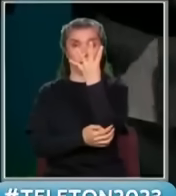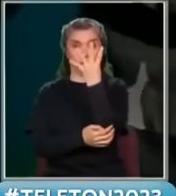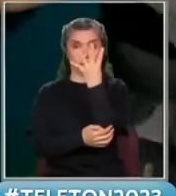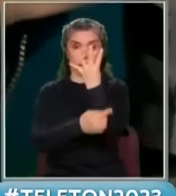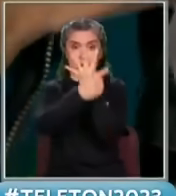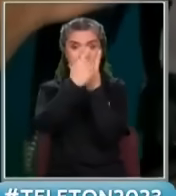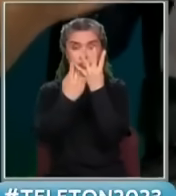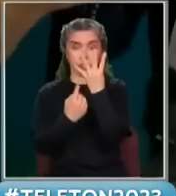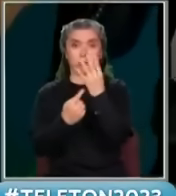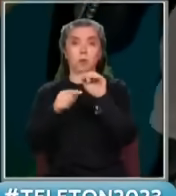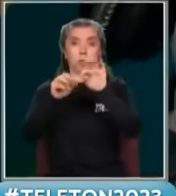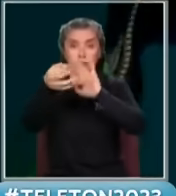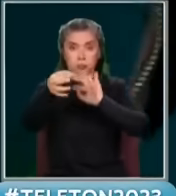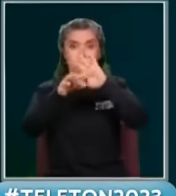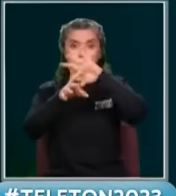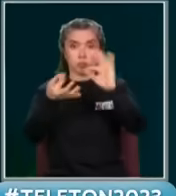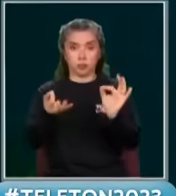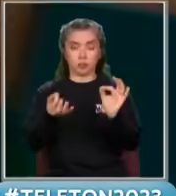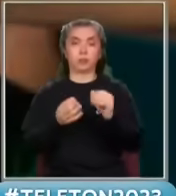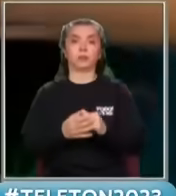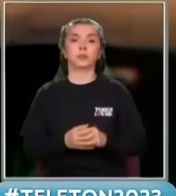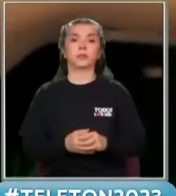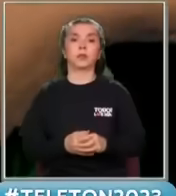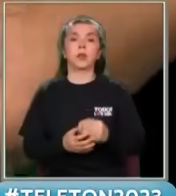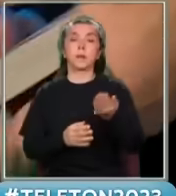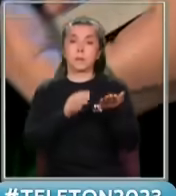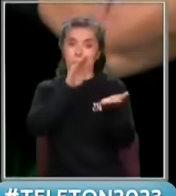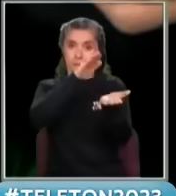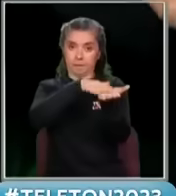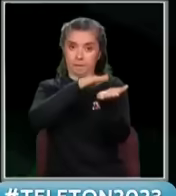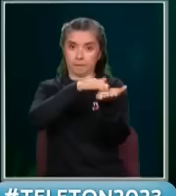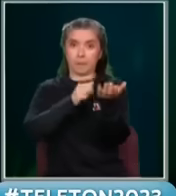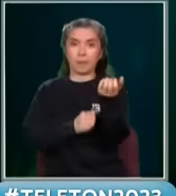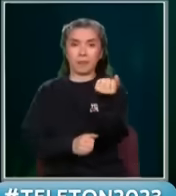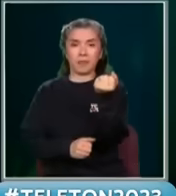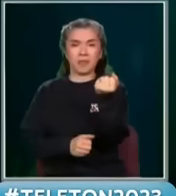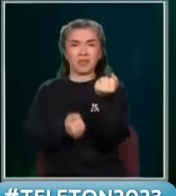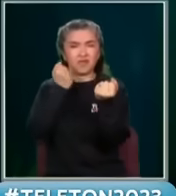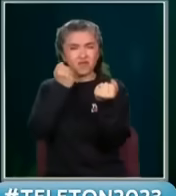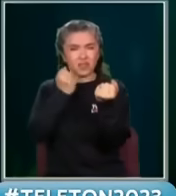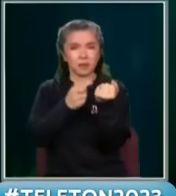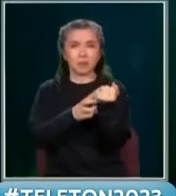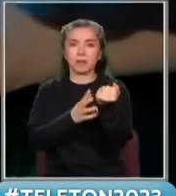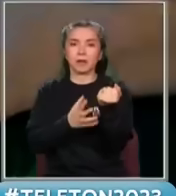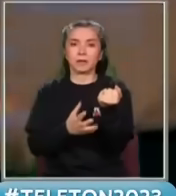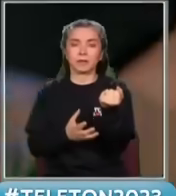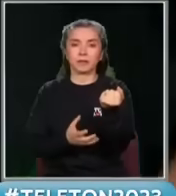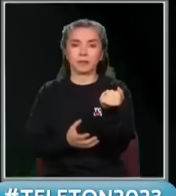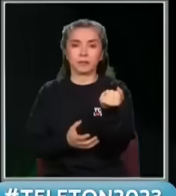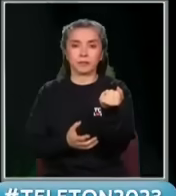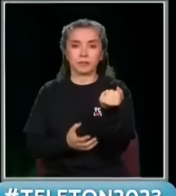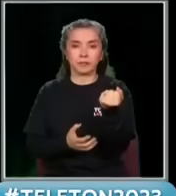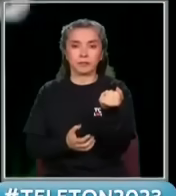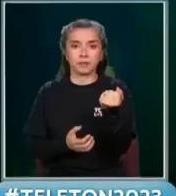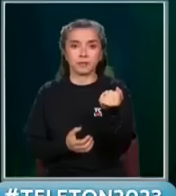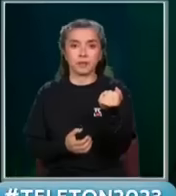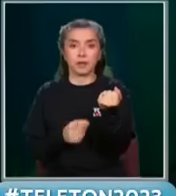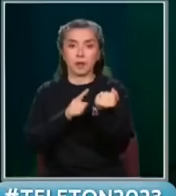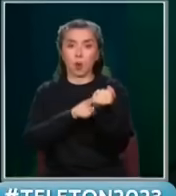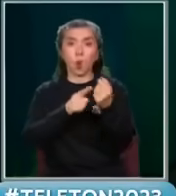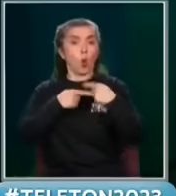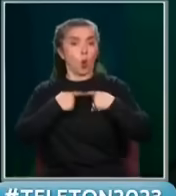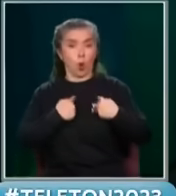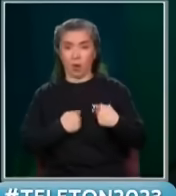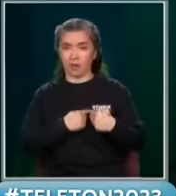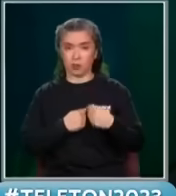El as de corazones en tu mano. Quiero que lo apretes firme como un tesoro. El as de corazones, un solo corazón en la